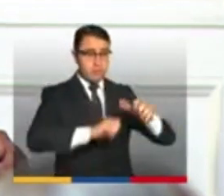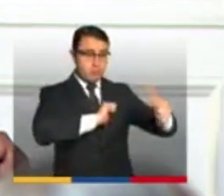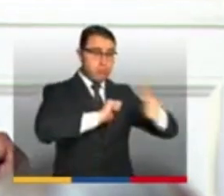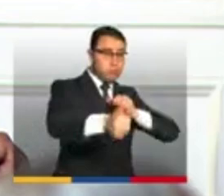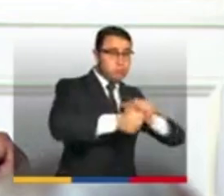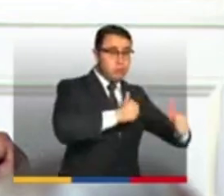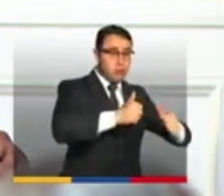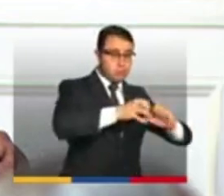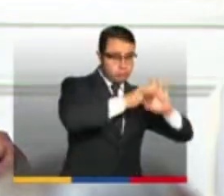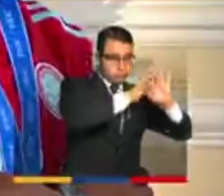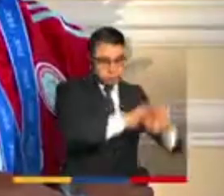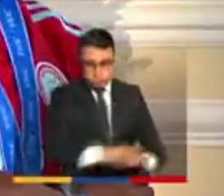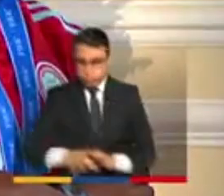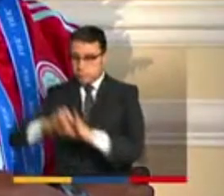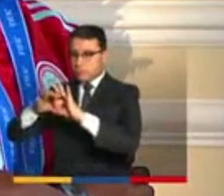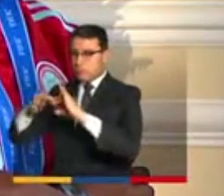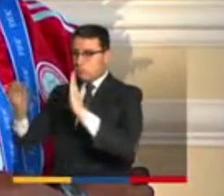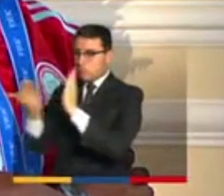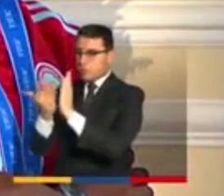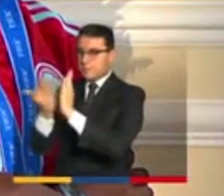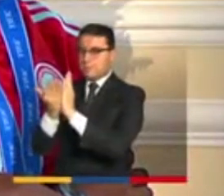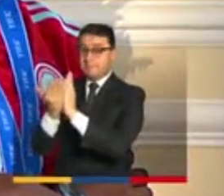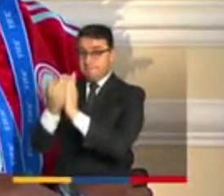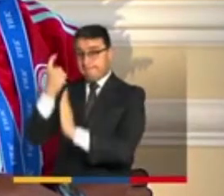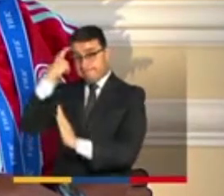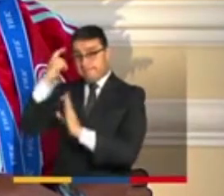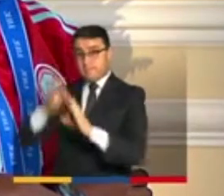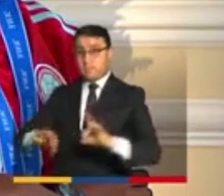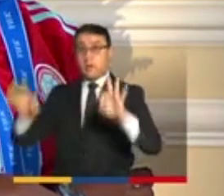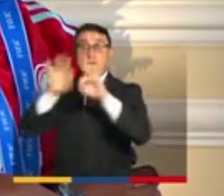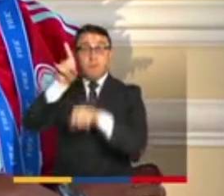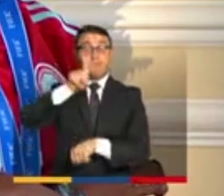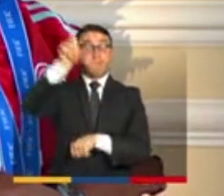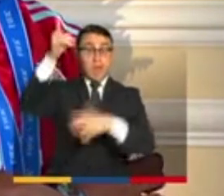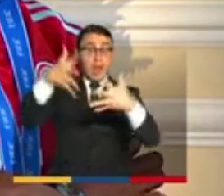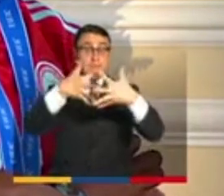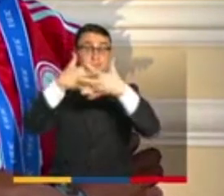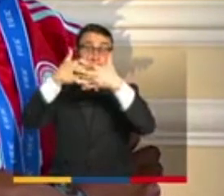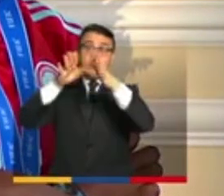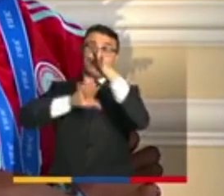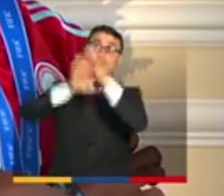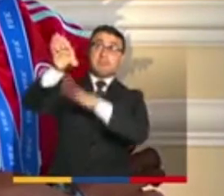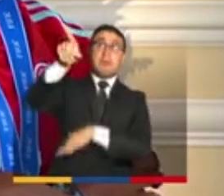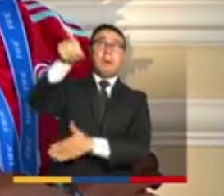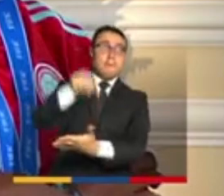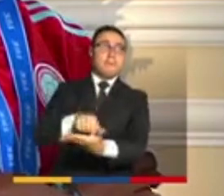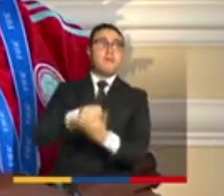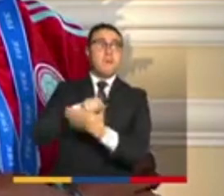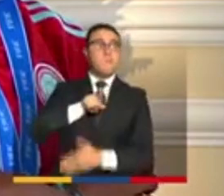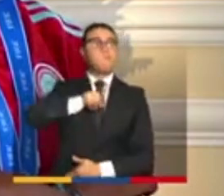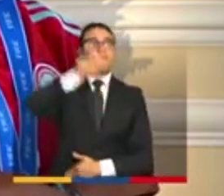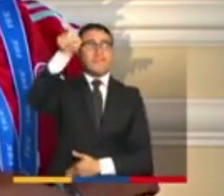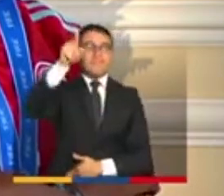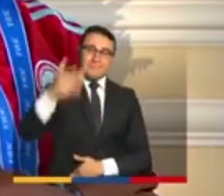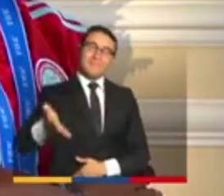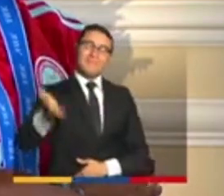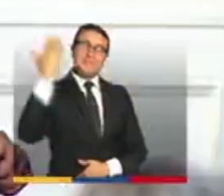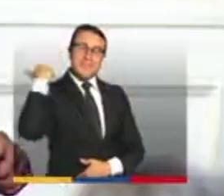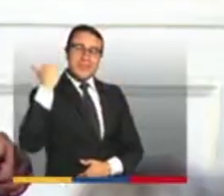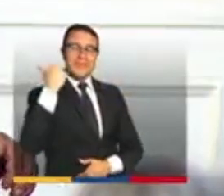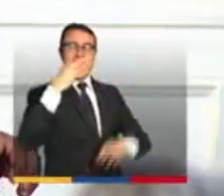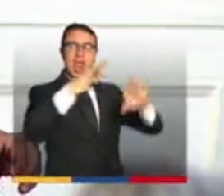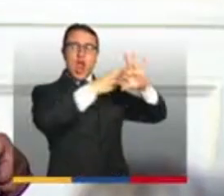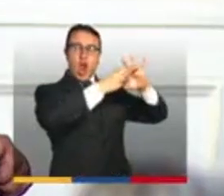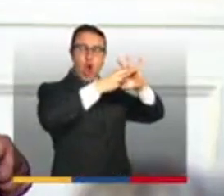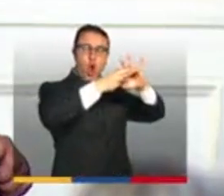clave. Es el éxito de los Estados Unidos en el deporte y es el éxito que fue de la Unión Soviética y de